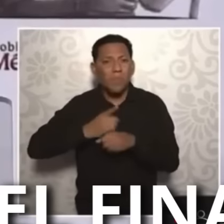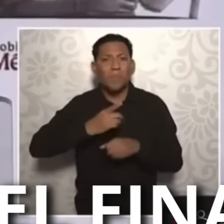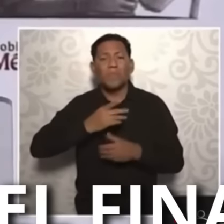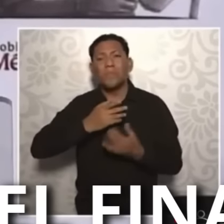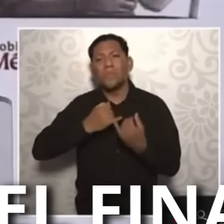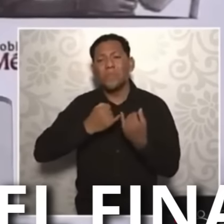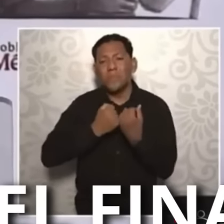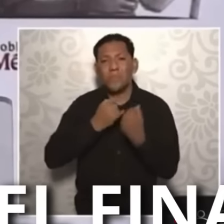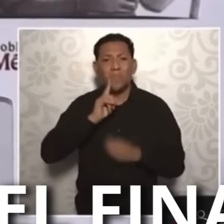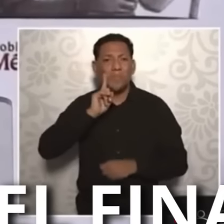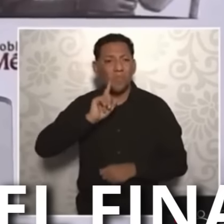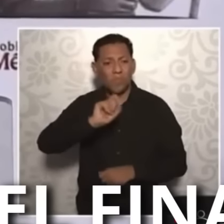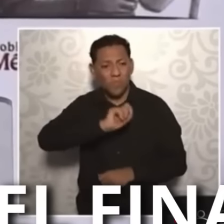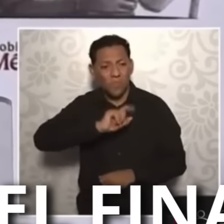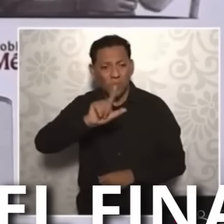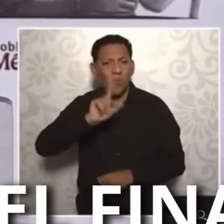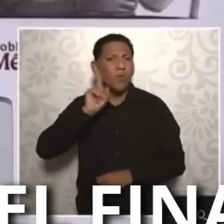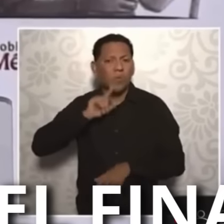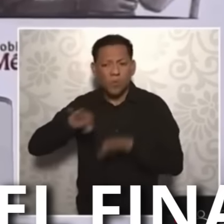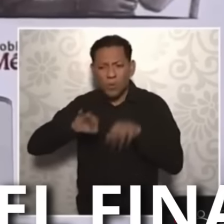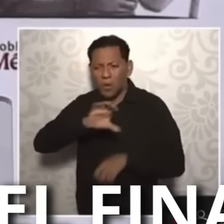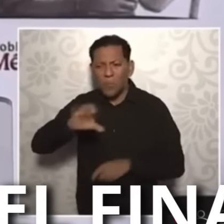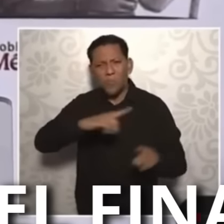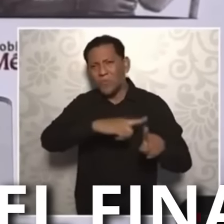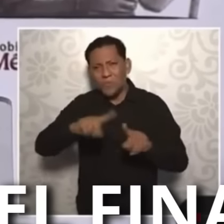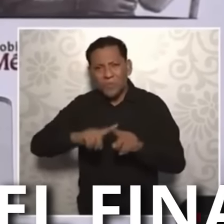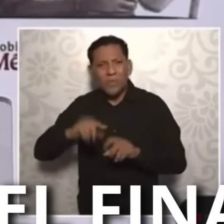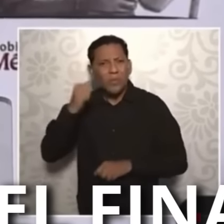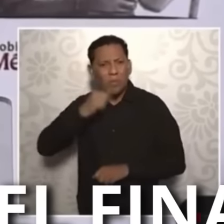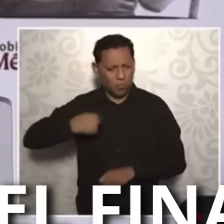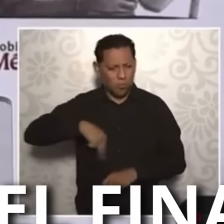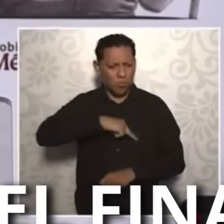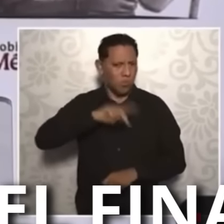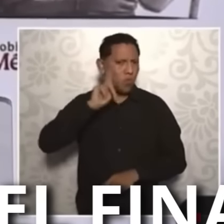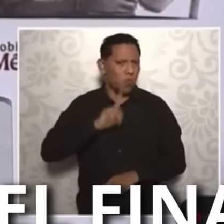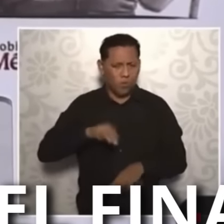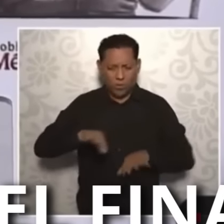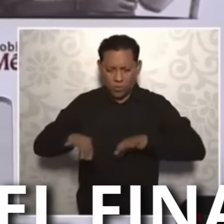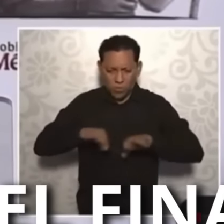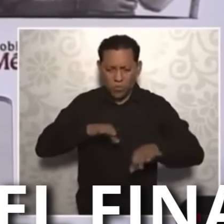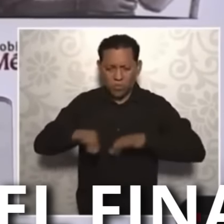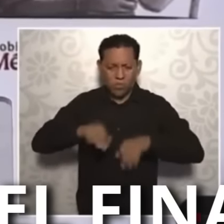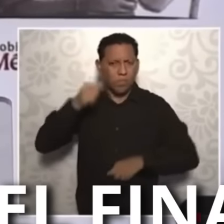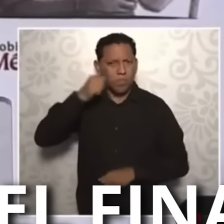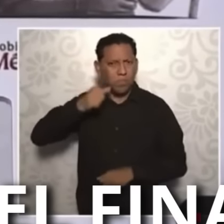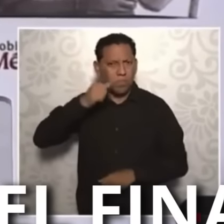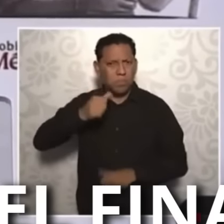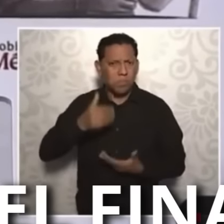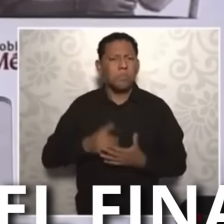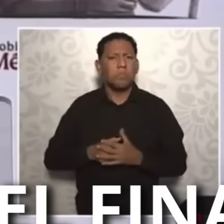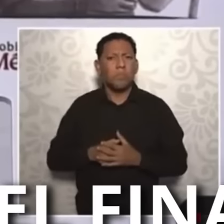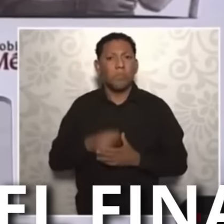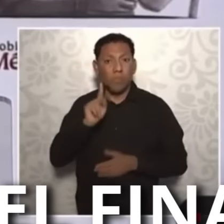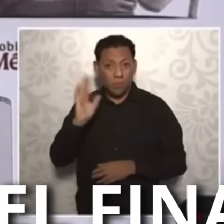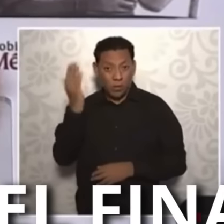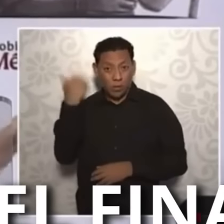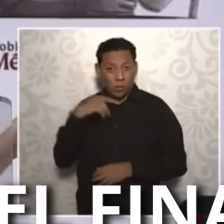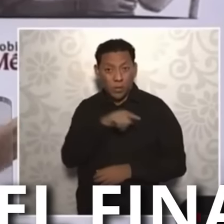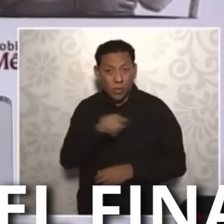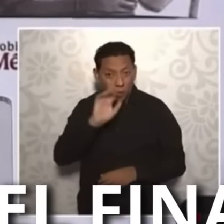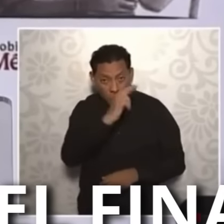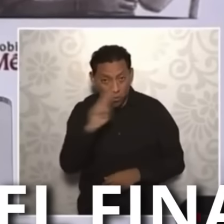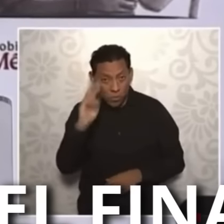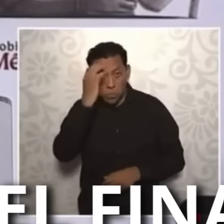profesionistas, como mujeres del campo, siempre trabajamos. Y poco se reconocía ese esfuerzo o